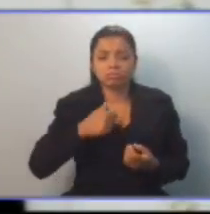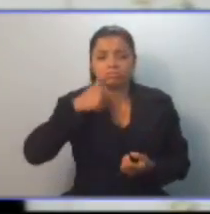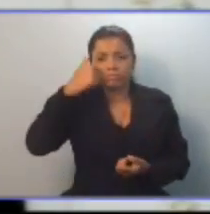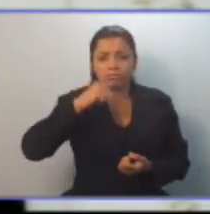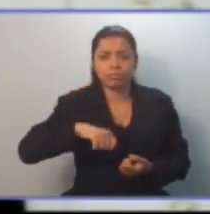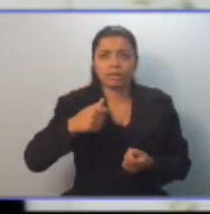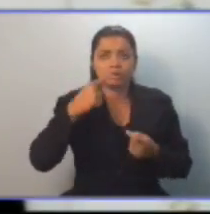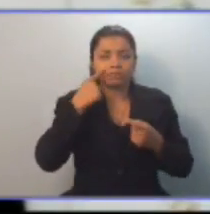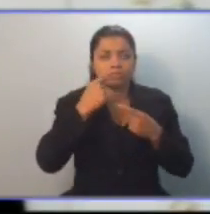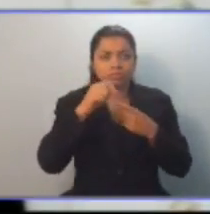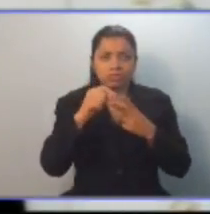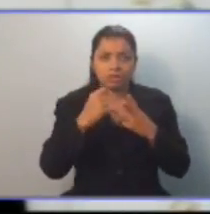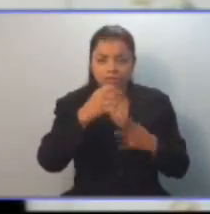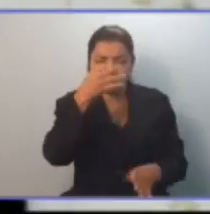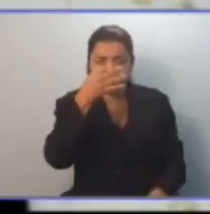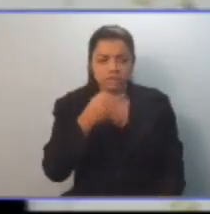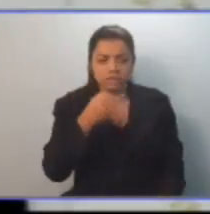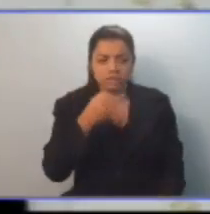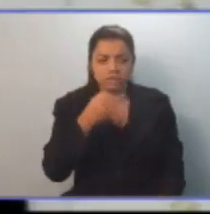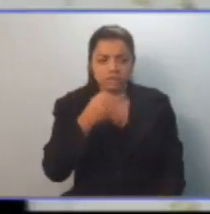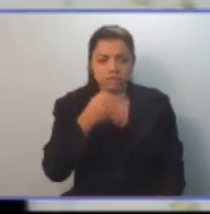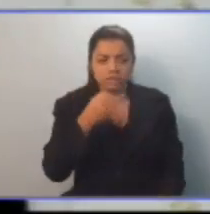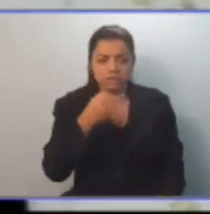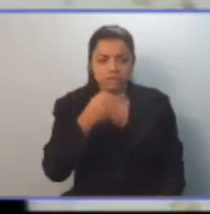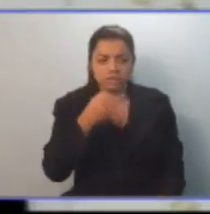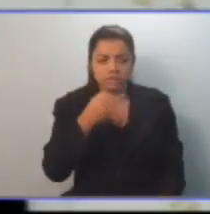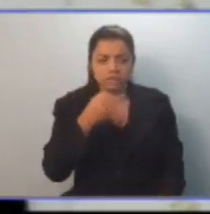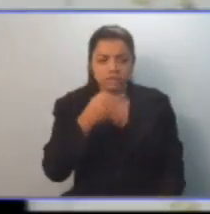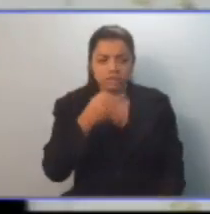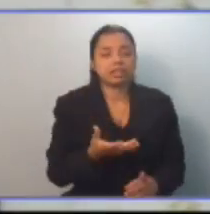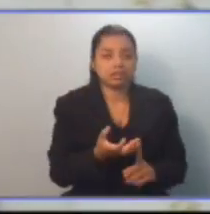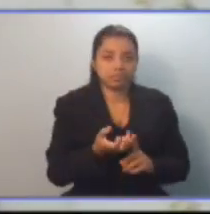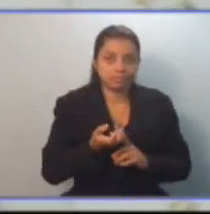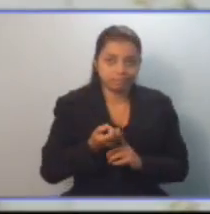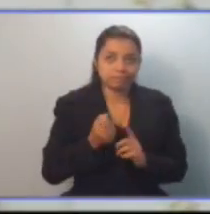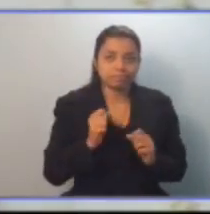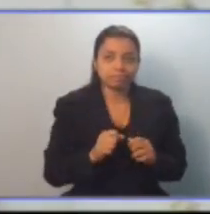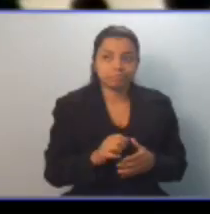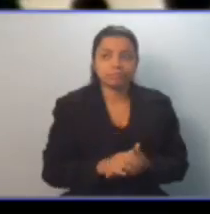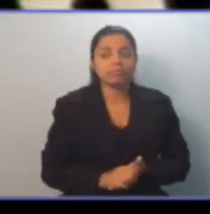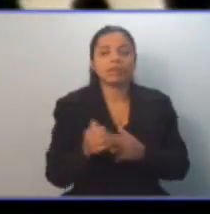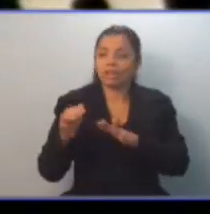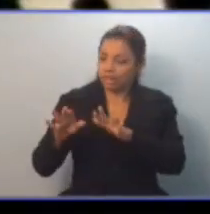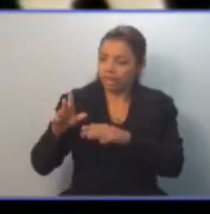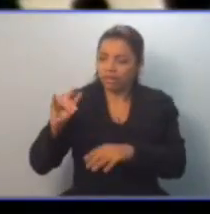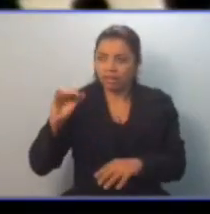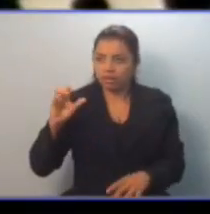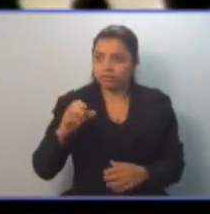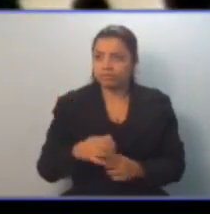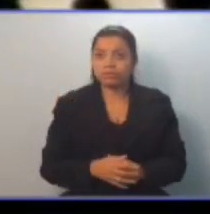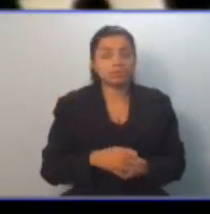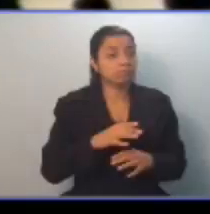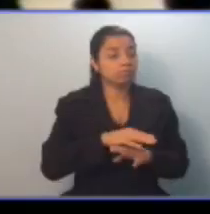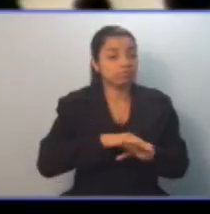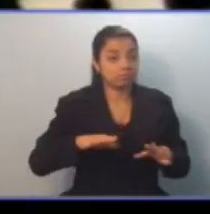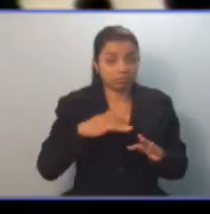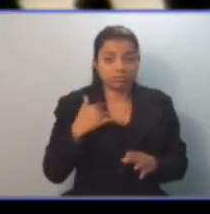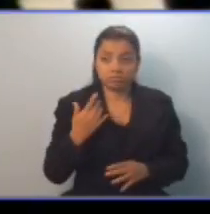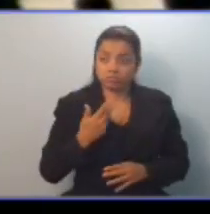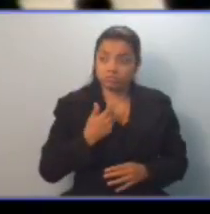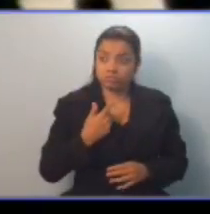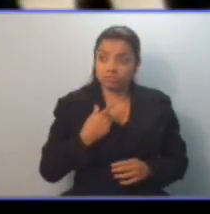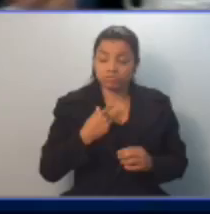hacer una revisión seria de esto y ver qué cosas se pueden extraer de ahí. Gracias, licenciado. Hemos finalizado la ronda